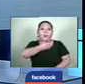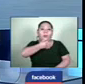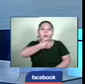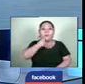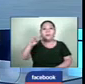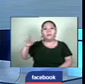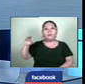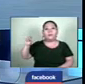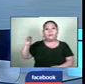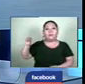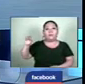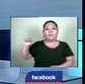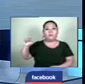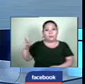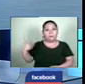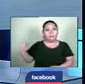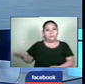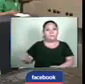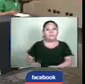Rommel Hernández nos informa.